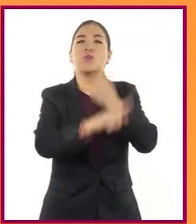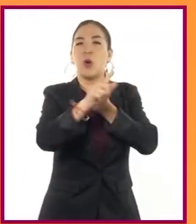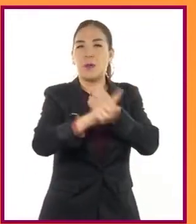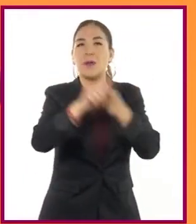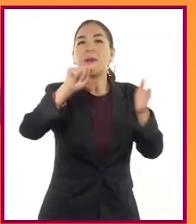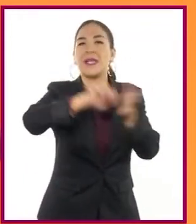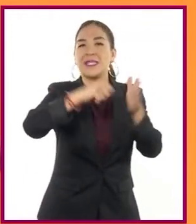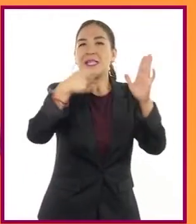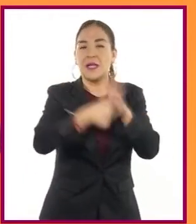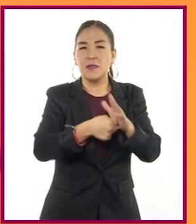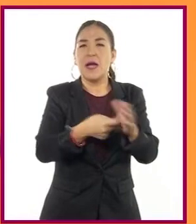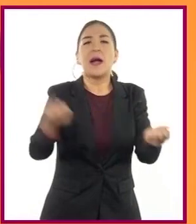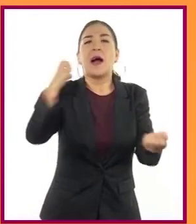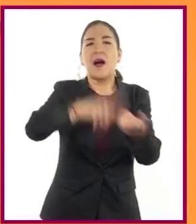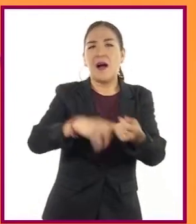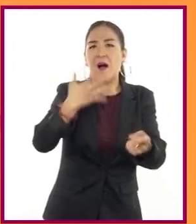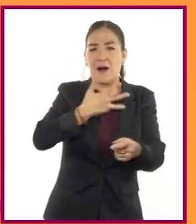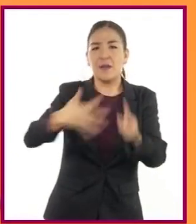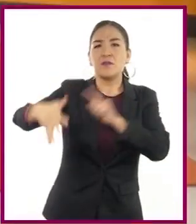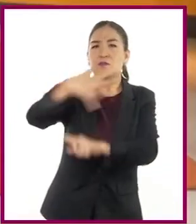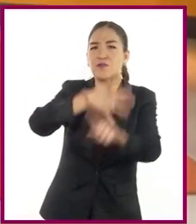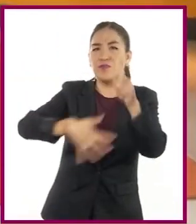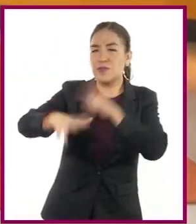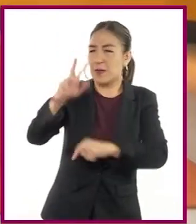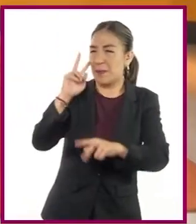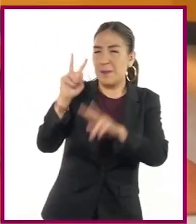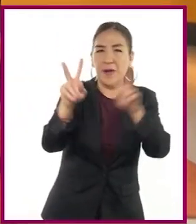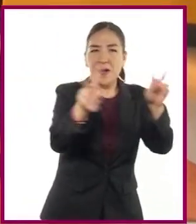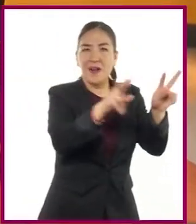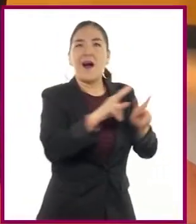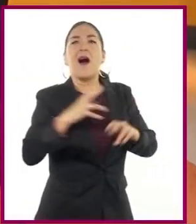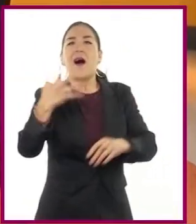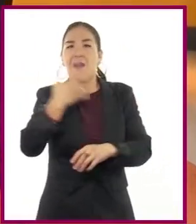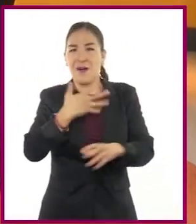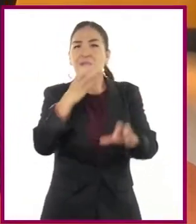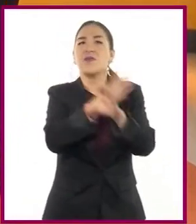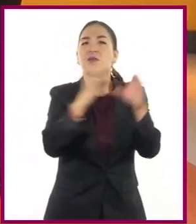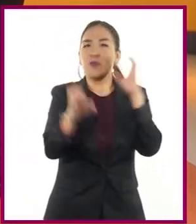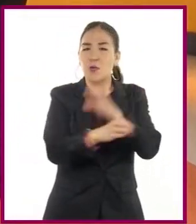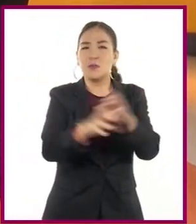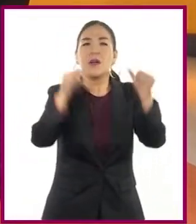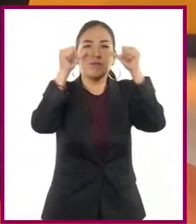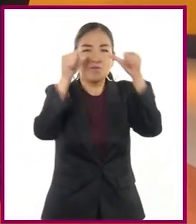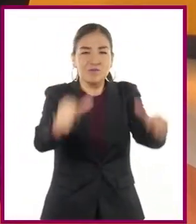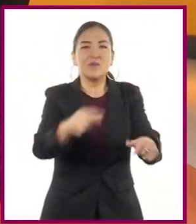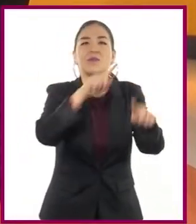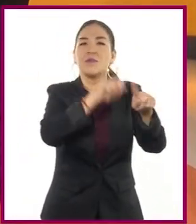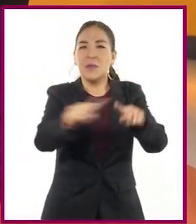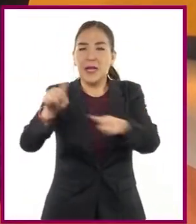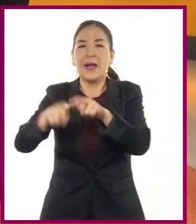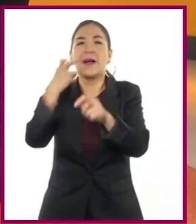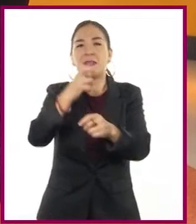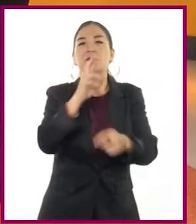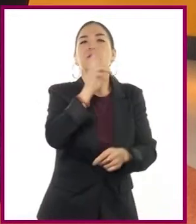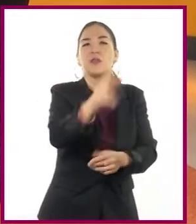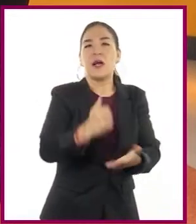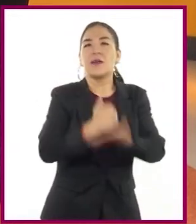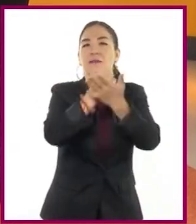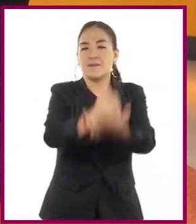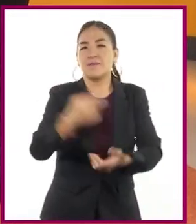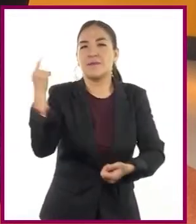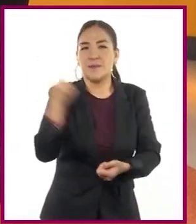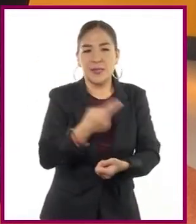miramos a nuestro alrededor, existe una gran cantidad de objetos y servicios que resuelven algunas de nuestras